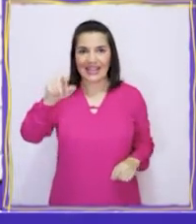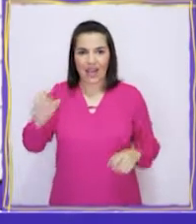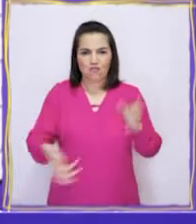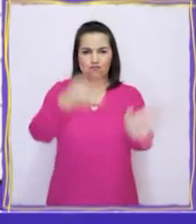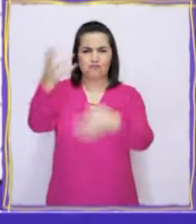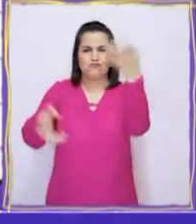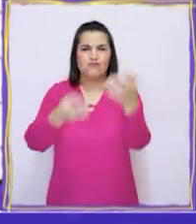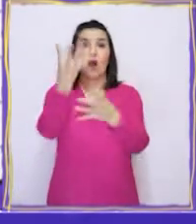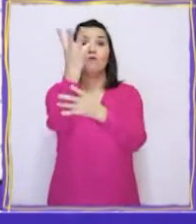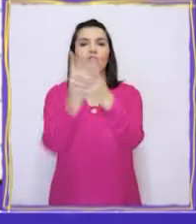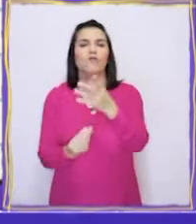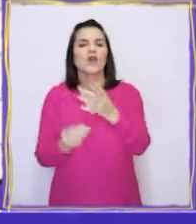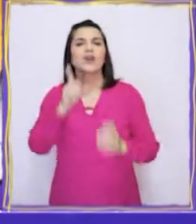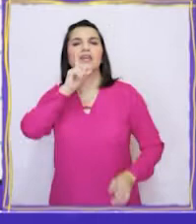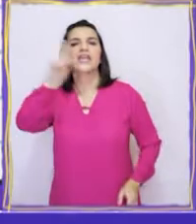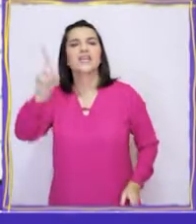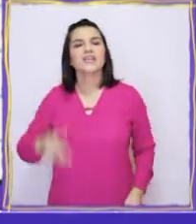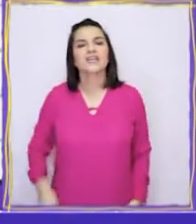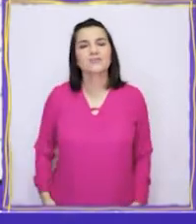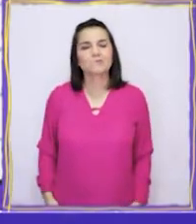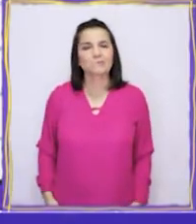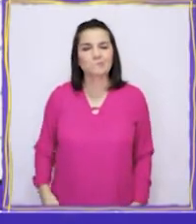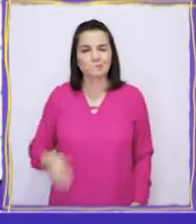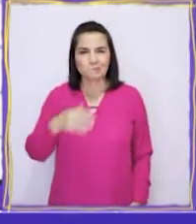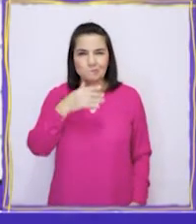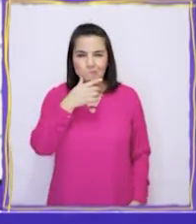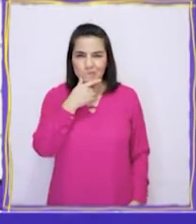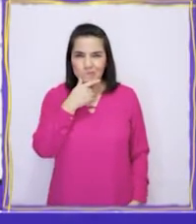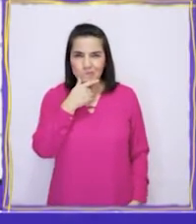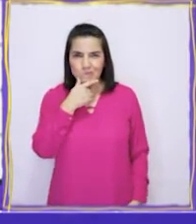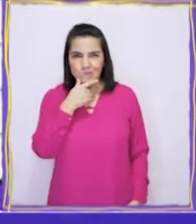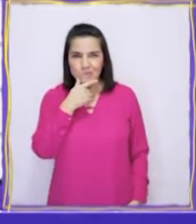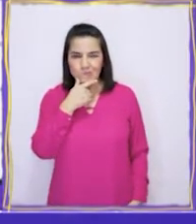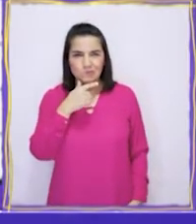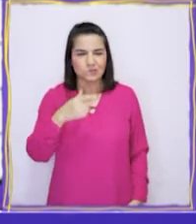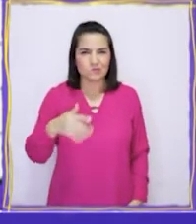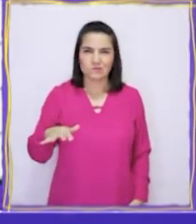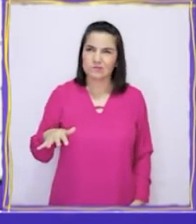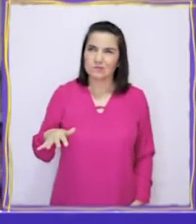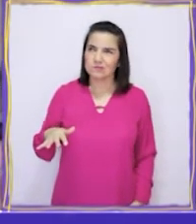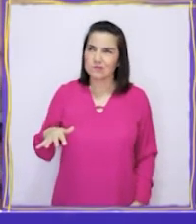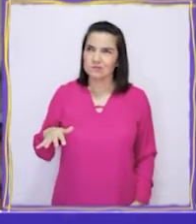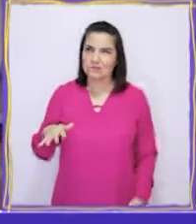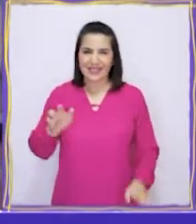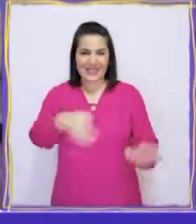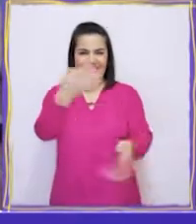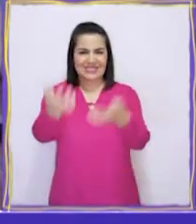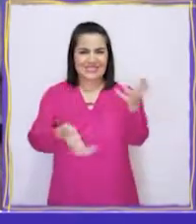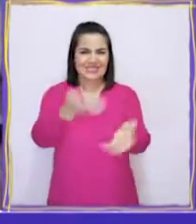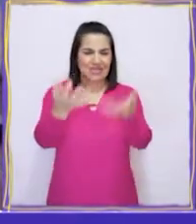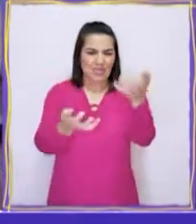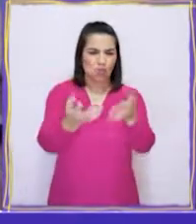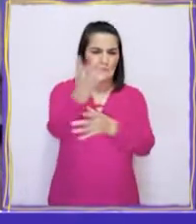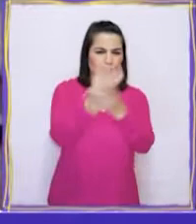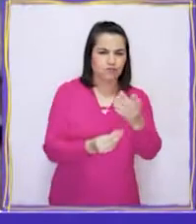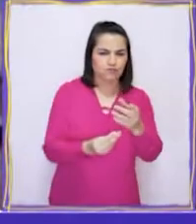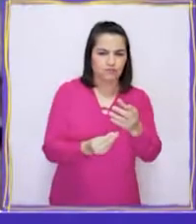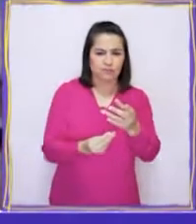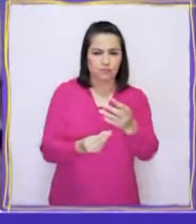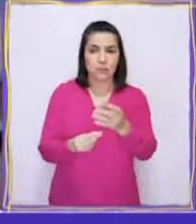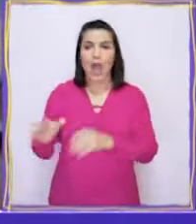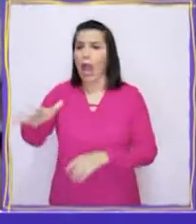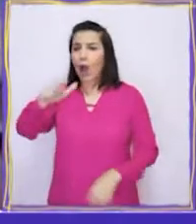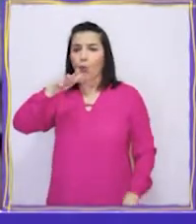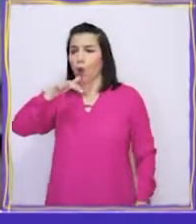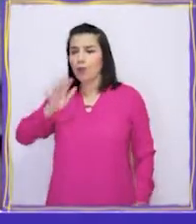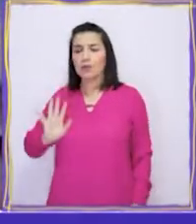fuegos y las hogueras. ¿Quién soy? A ver, si apaga los incendios, ¿sería